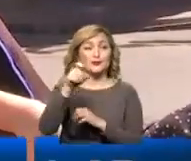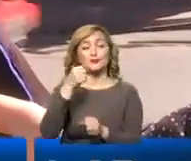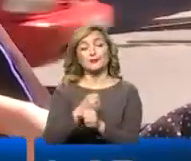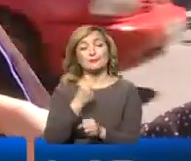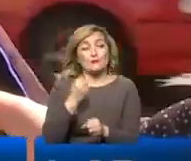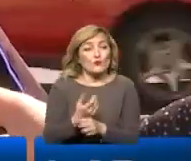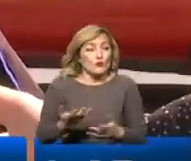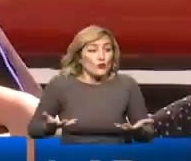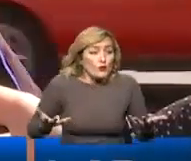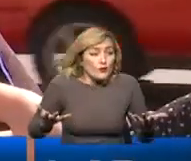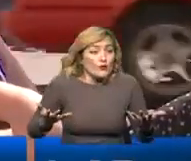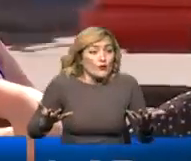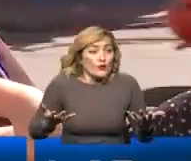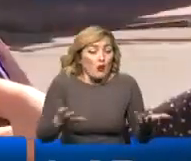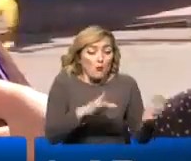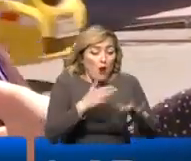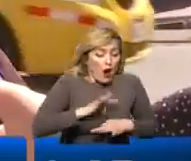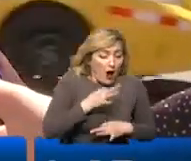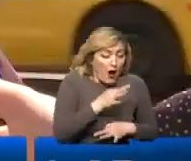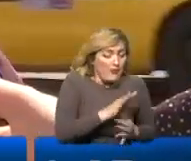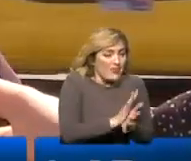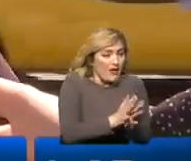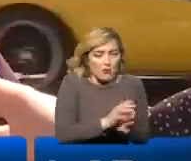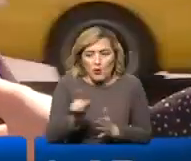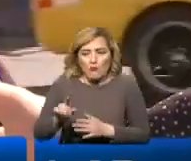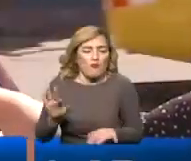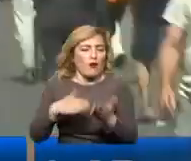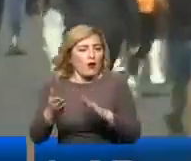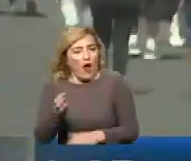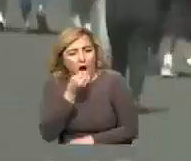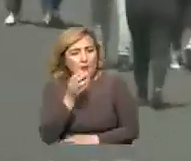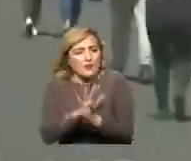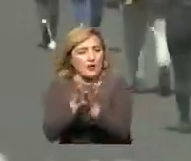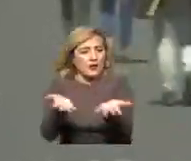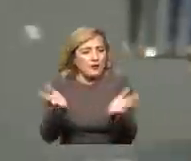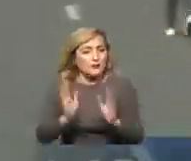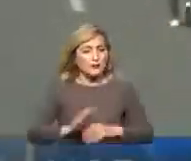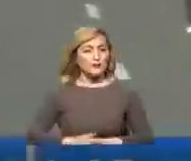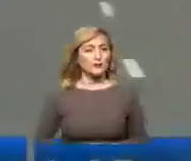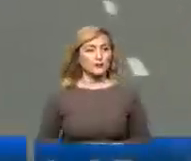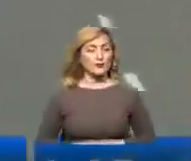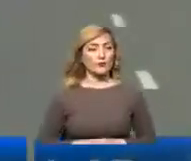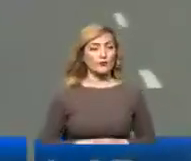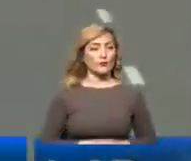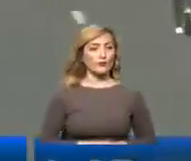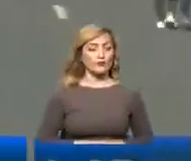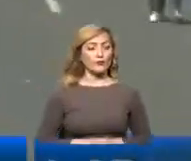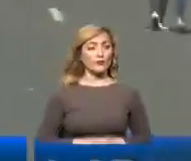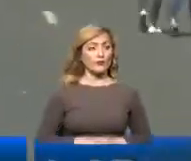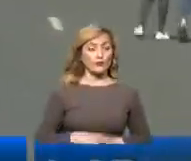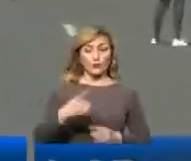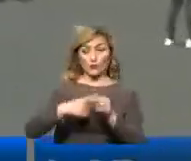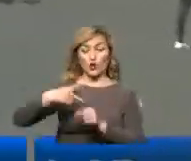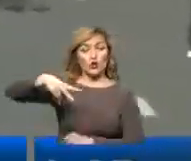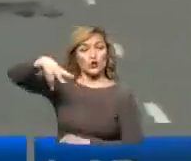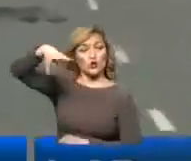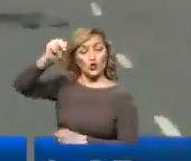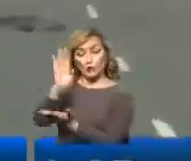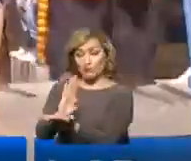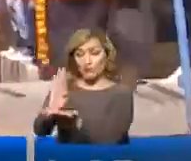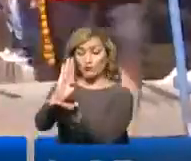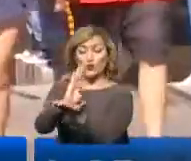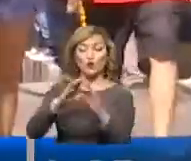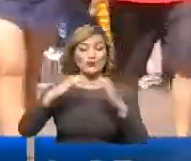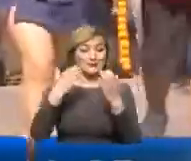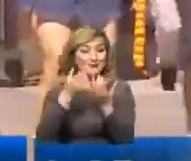Si no se va a morir por la pandemia, se va a morirse de hambre. En el norte de Quito, en el Comité del Pueblo,